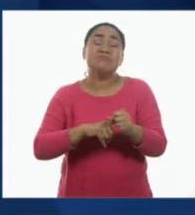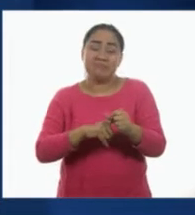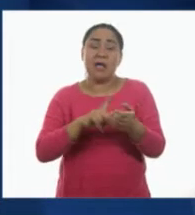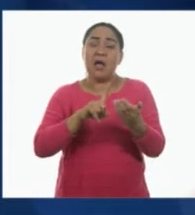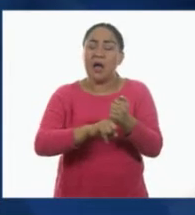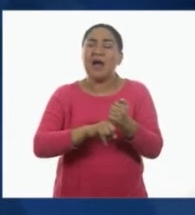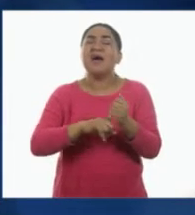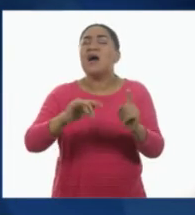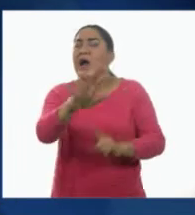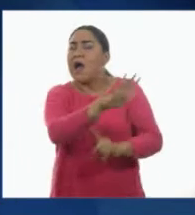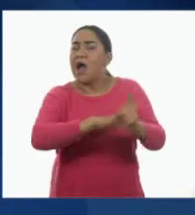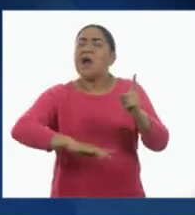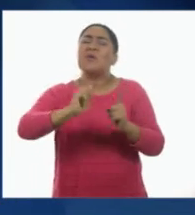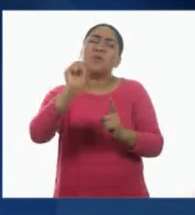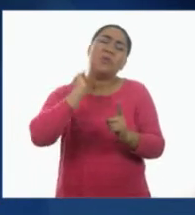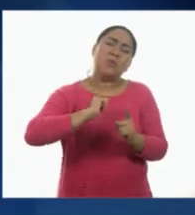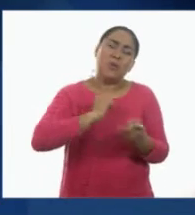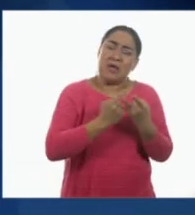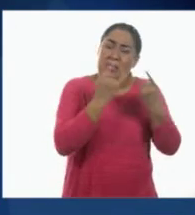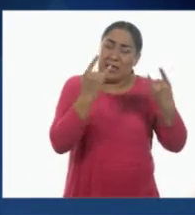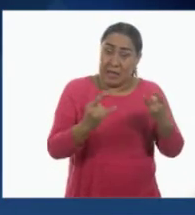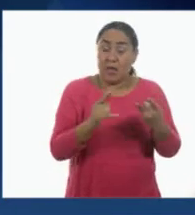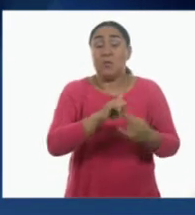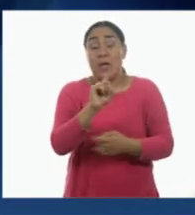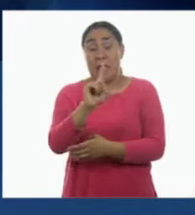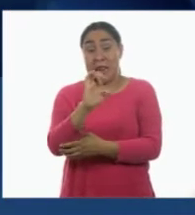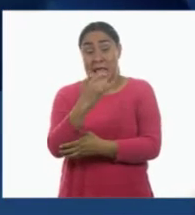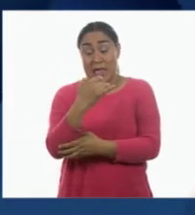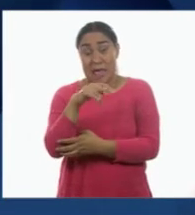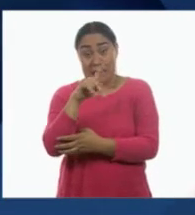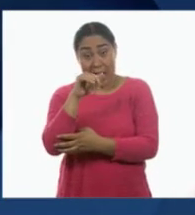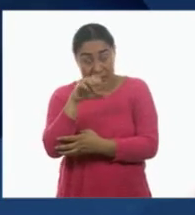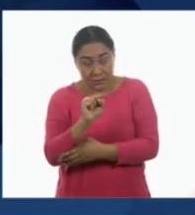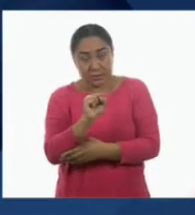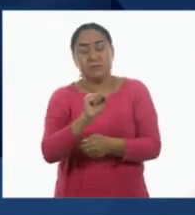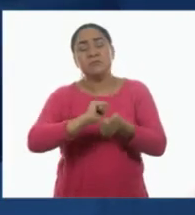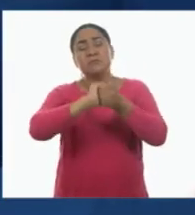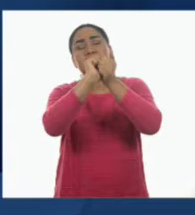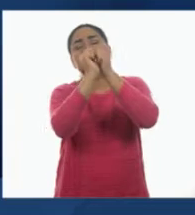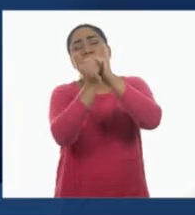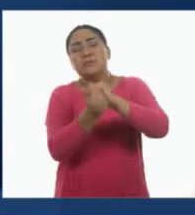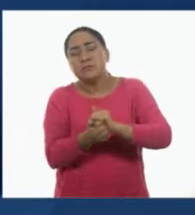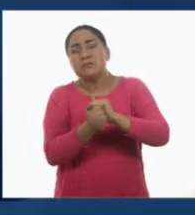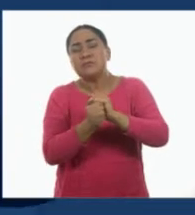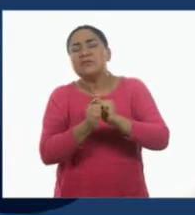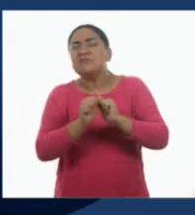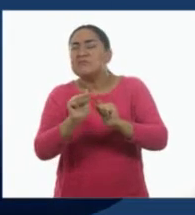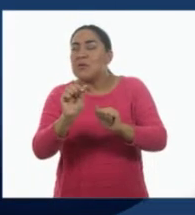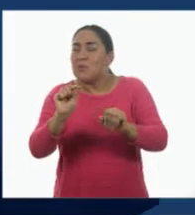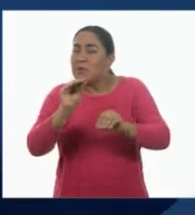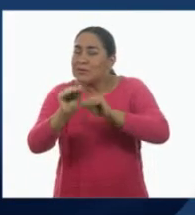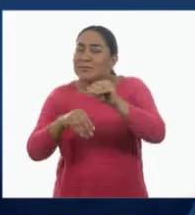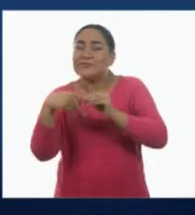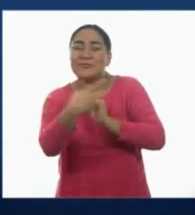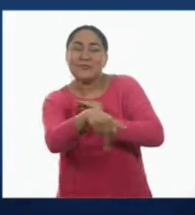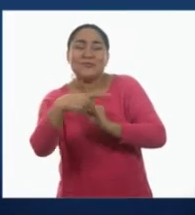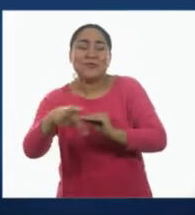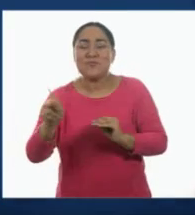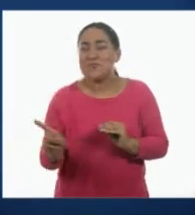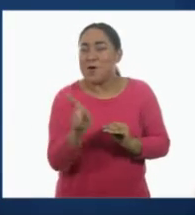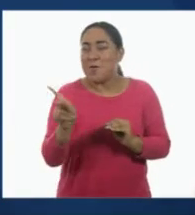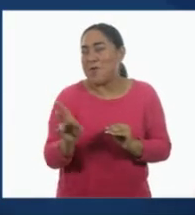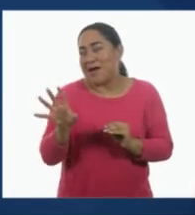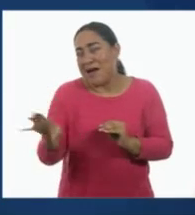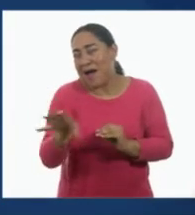y un espacio determinados. Después las leyendas las adaptaron a las características de cada pueblo, según su propio color